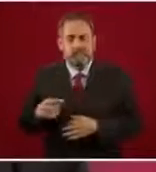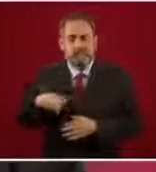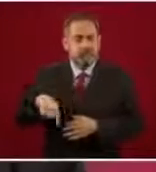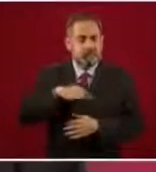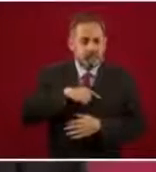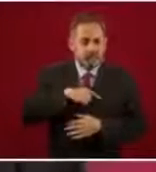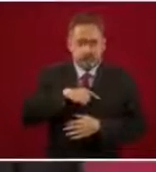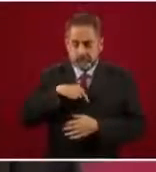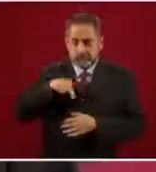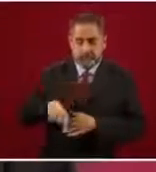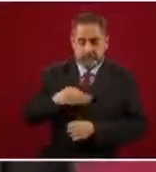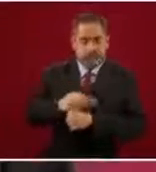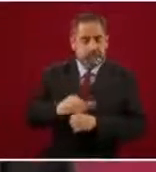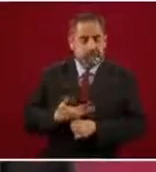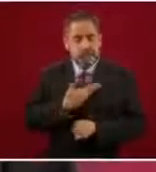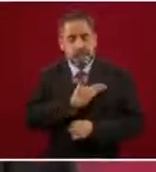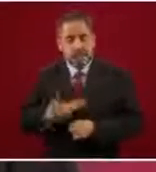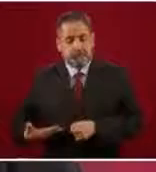la presidencia